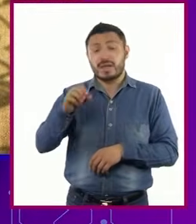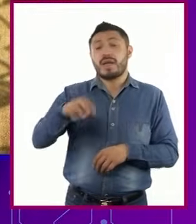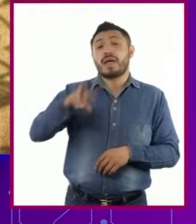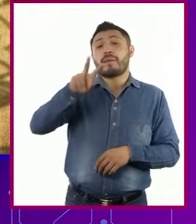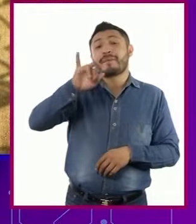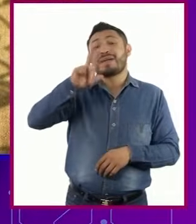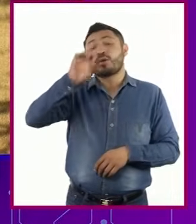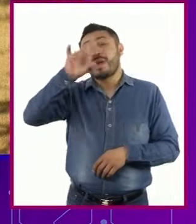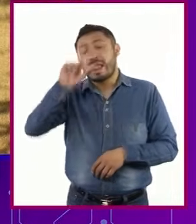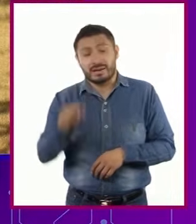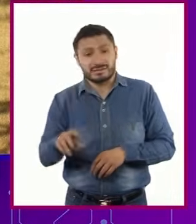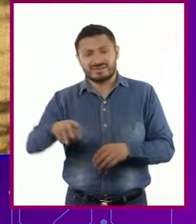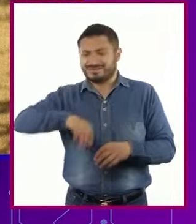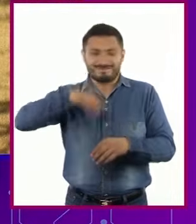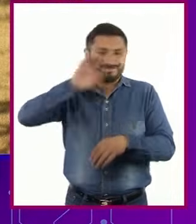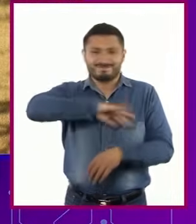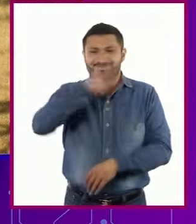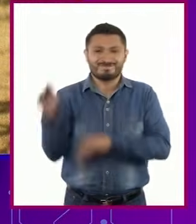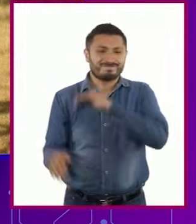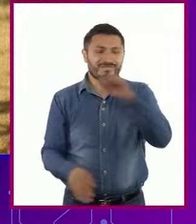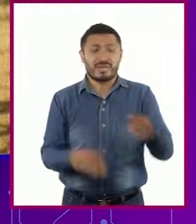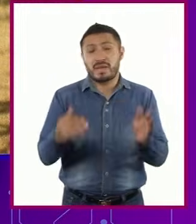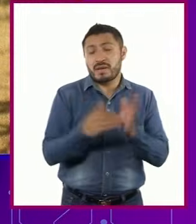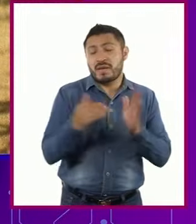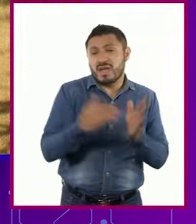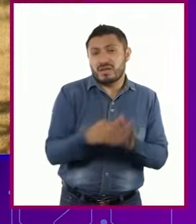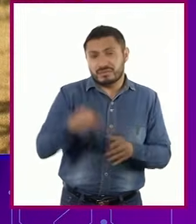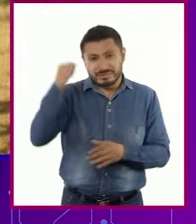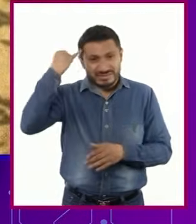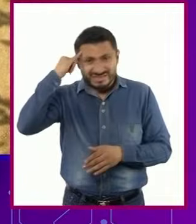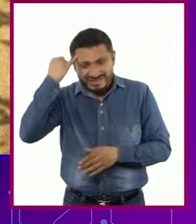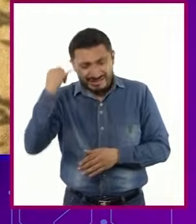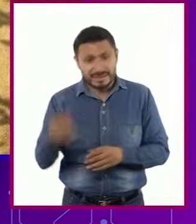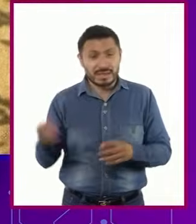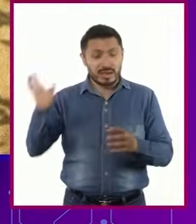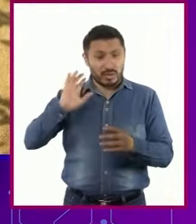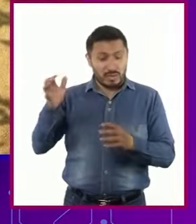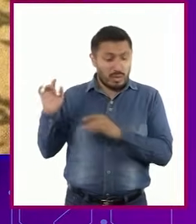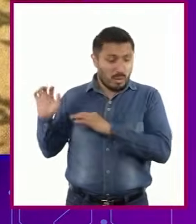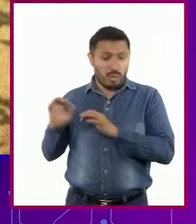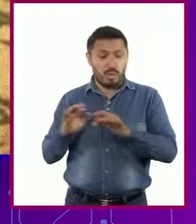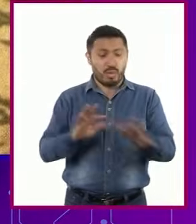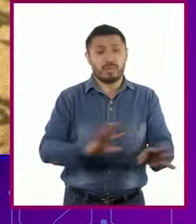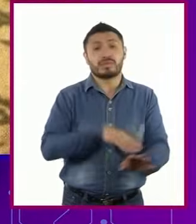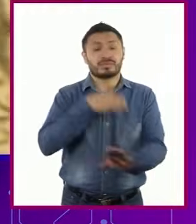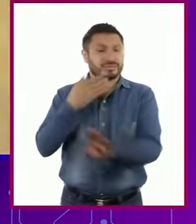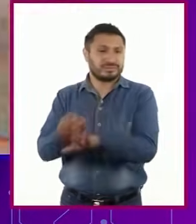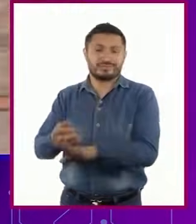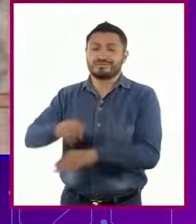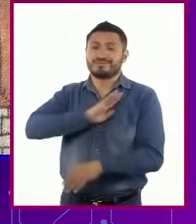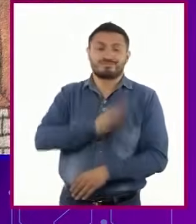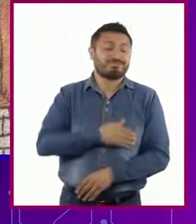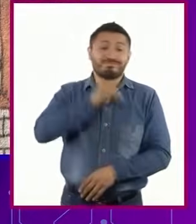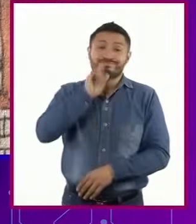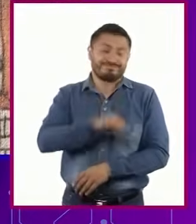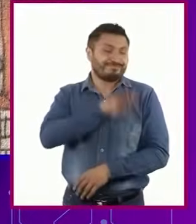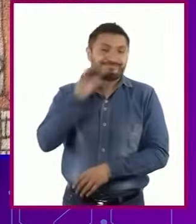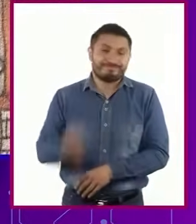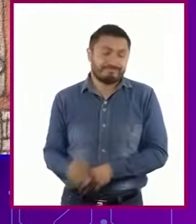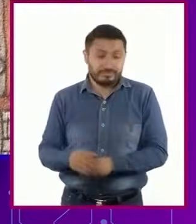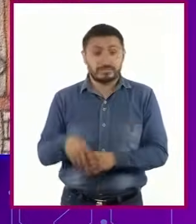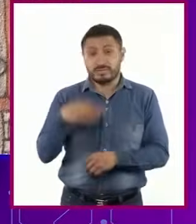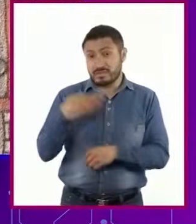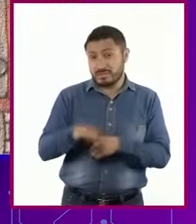contagio mató a miles de indígenas durante y después de la conquista, sin afectar a los españoles. Mientras Cortés